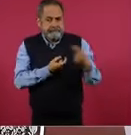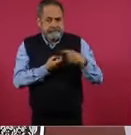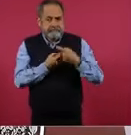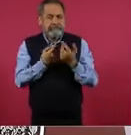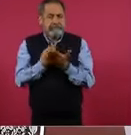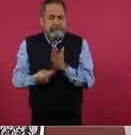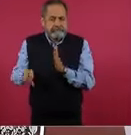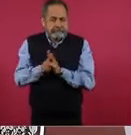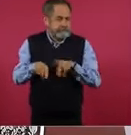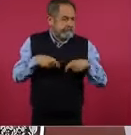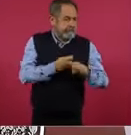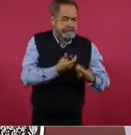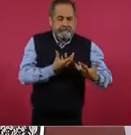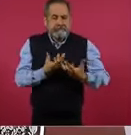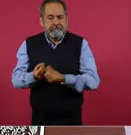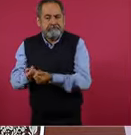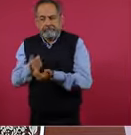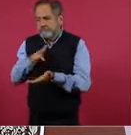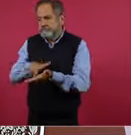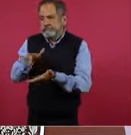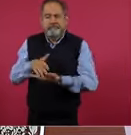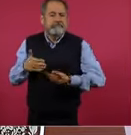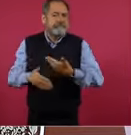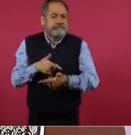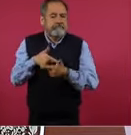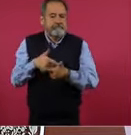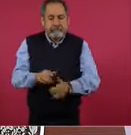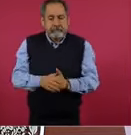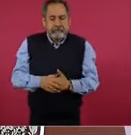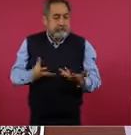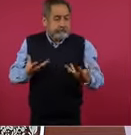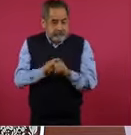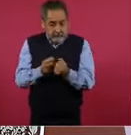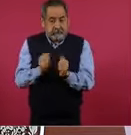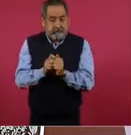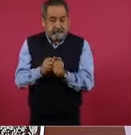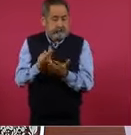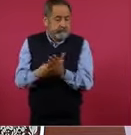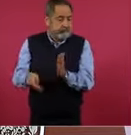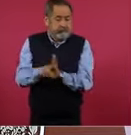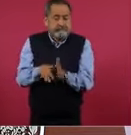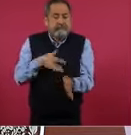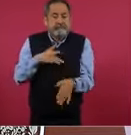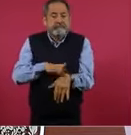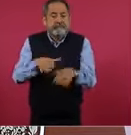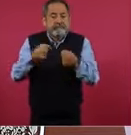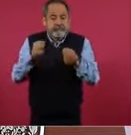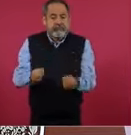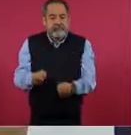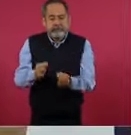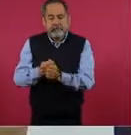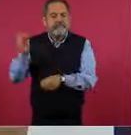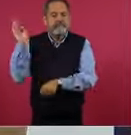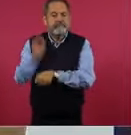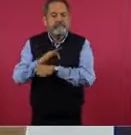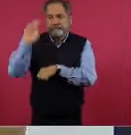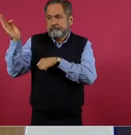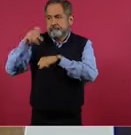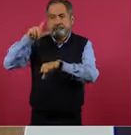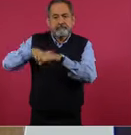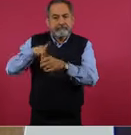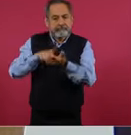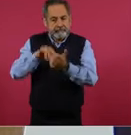manera tan comprometida durante la pandemia, sino que además lo hagan ya con una certeza laboral, una base de una institución federal que